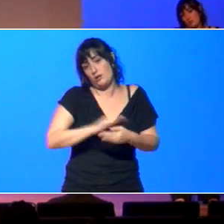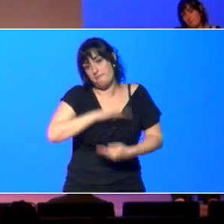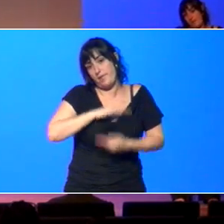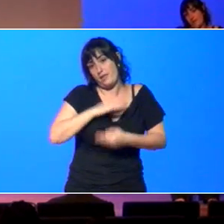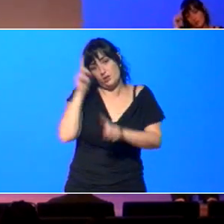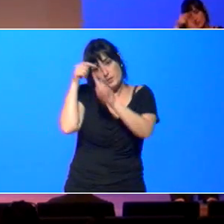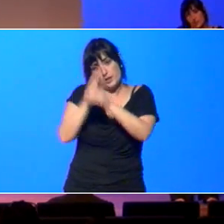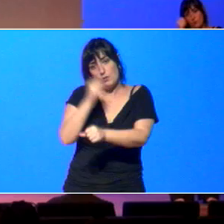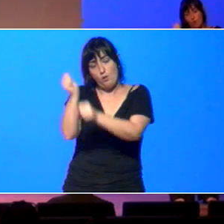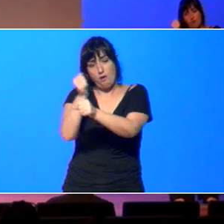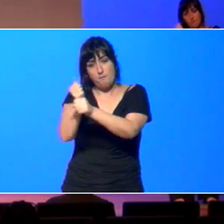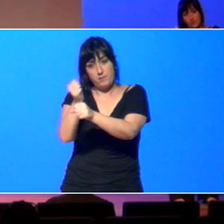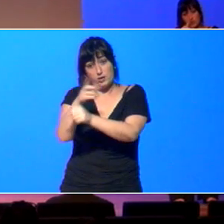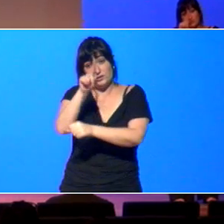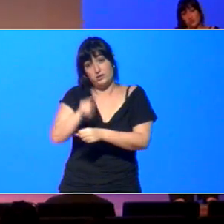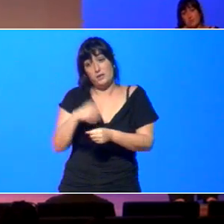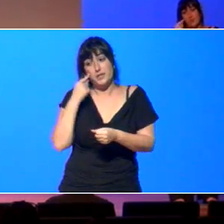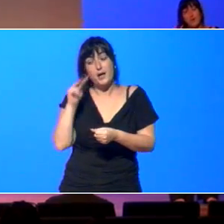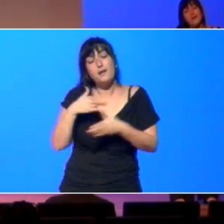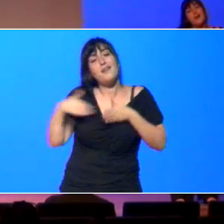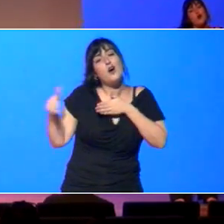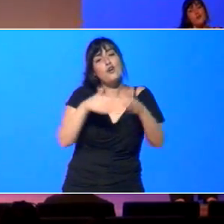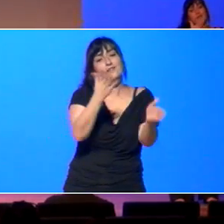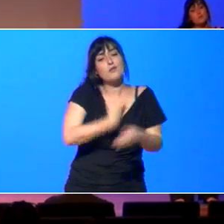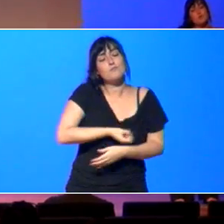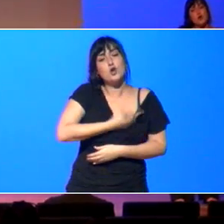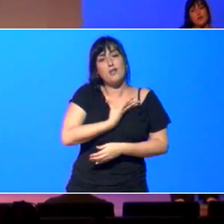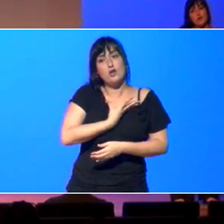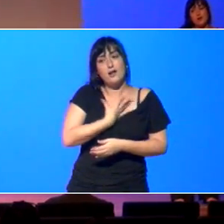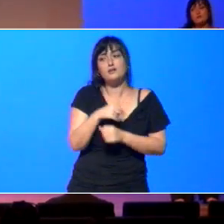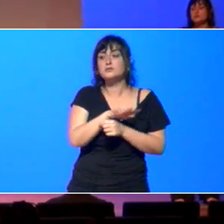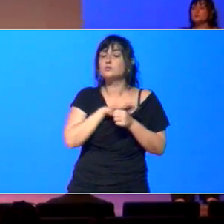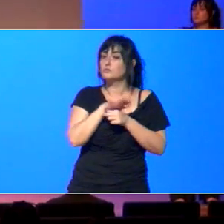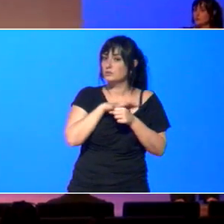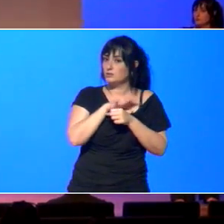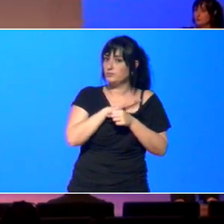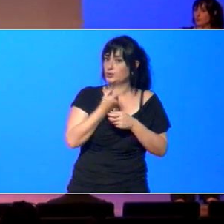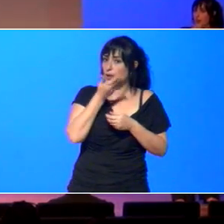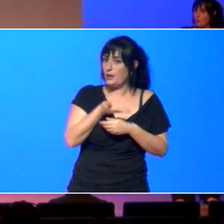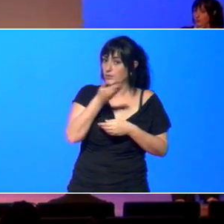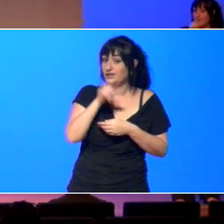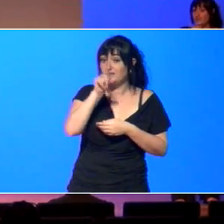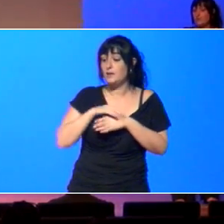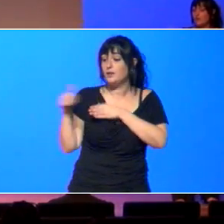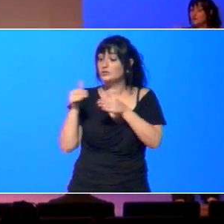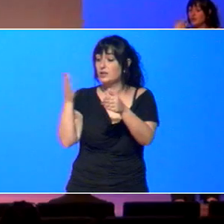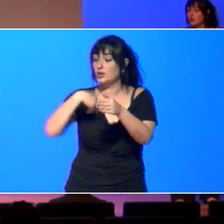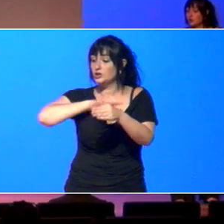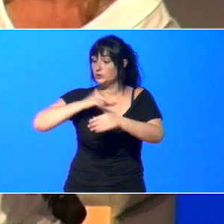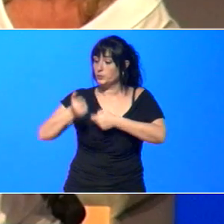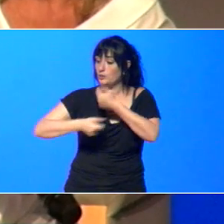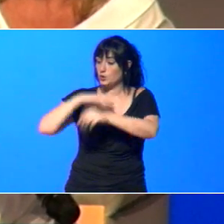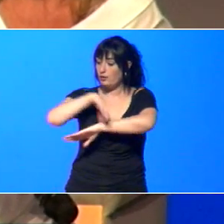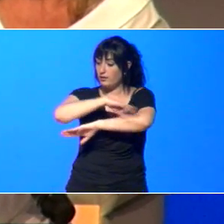ese caso sí que hablar de la orientación vocacional en secundaria, de la importancia que tiene, de esos itinerarios que estamos diseñando que hacen